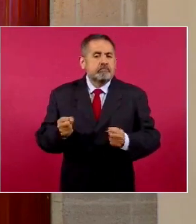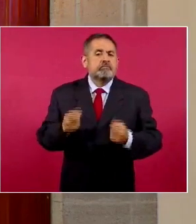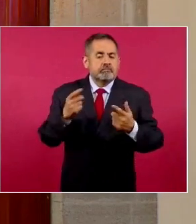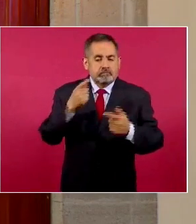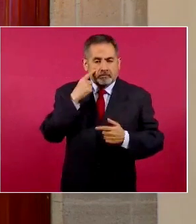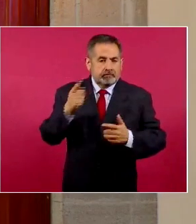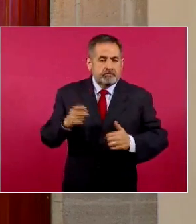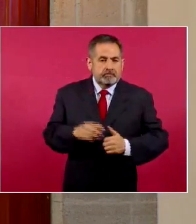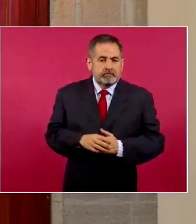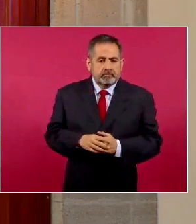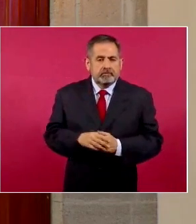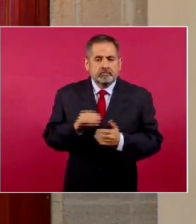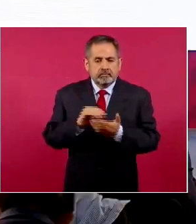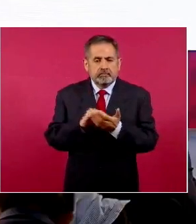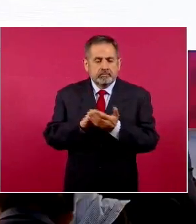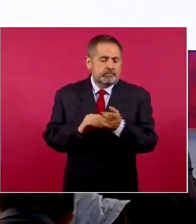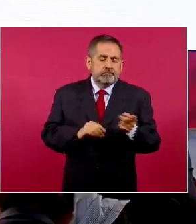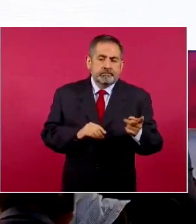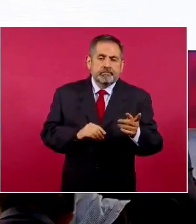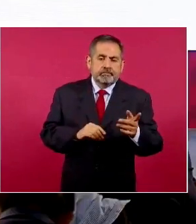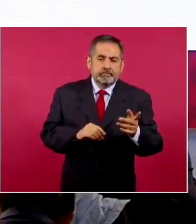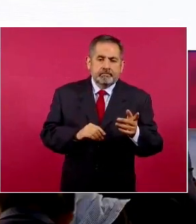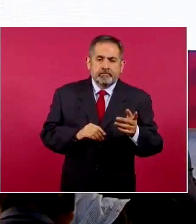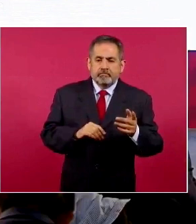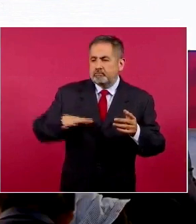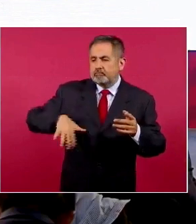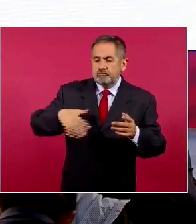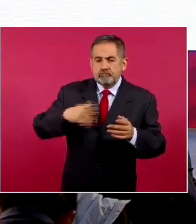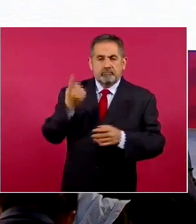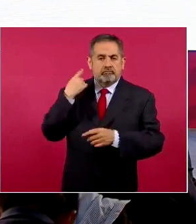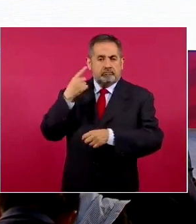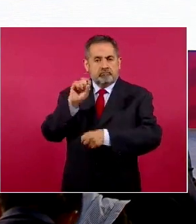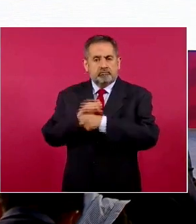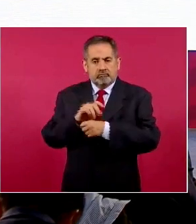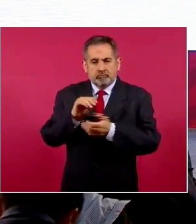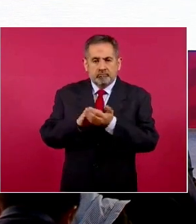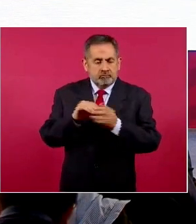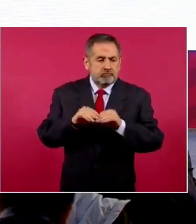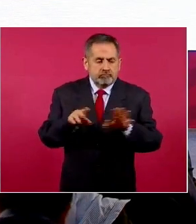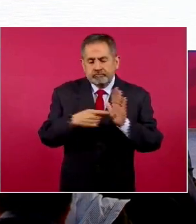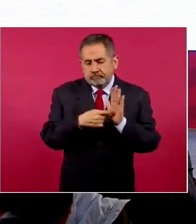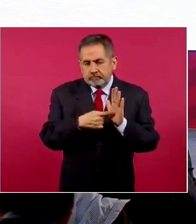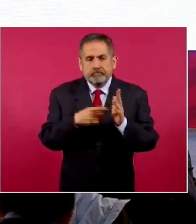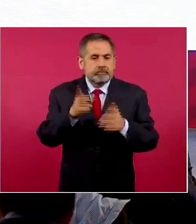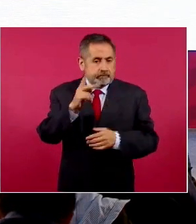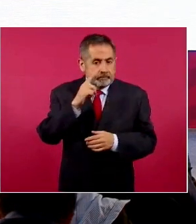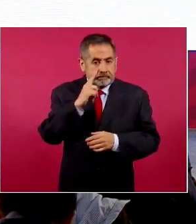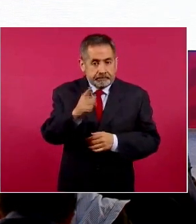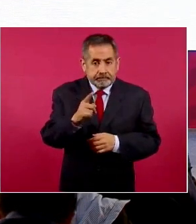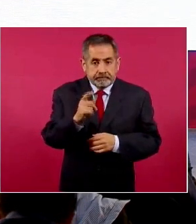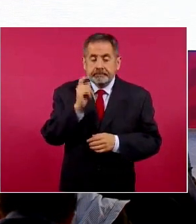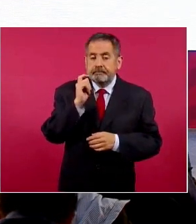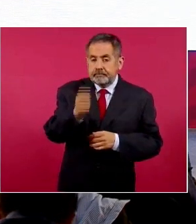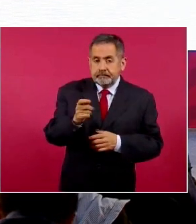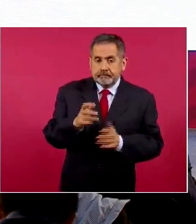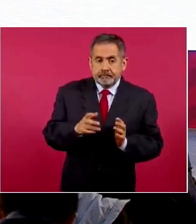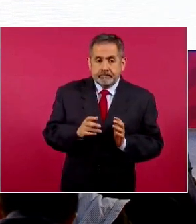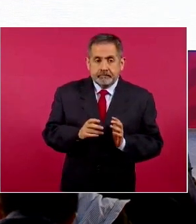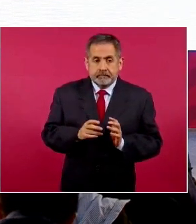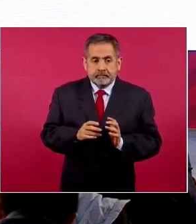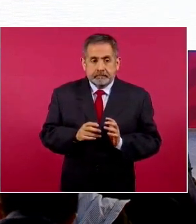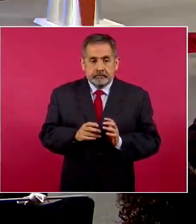estadística continúa como lo informamos la semana pasada, pero aquí queremos recalcar que el hecho de que no